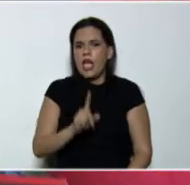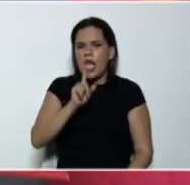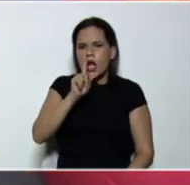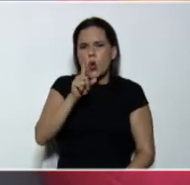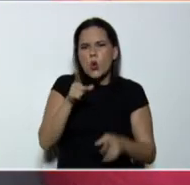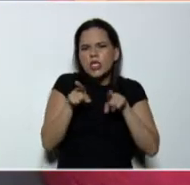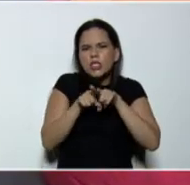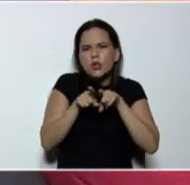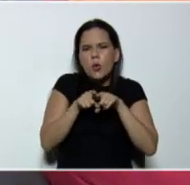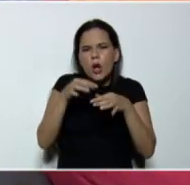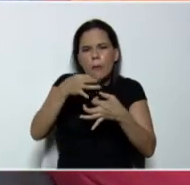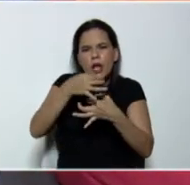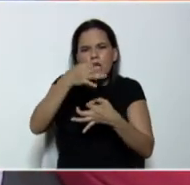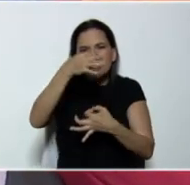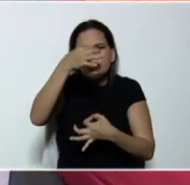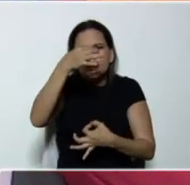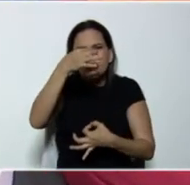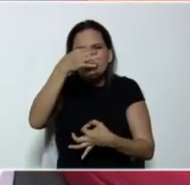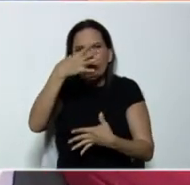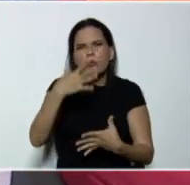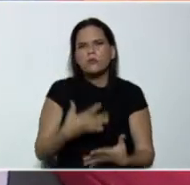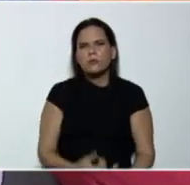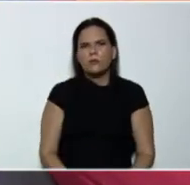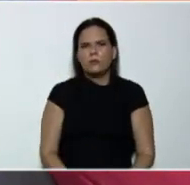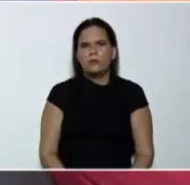parece un palito.